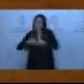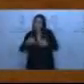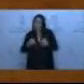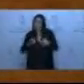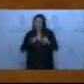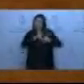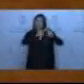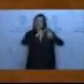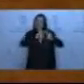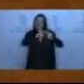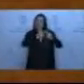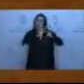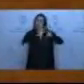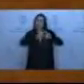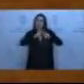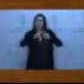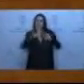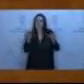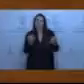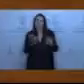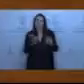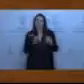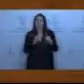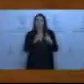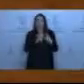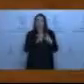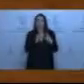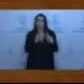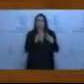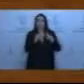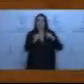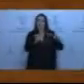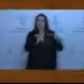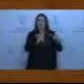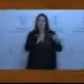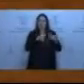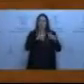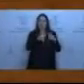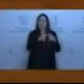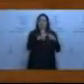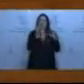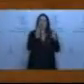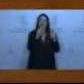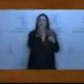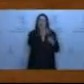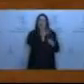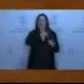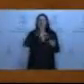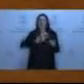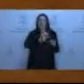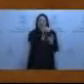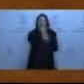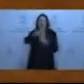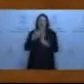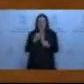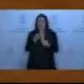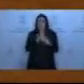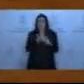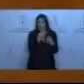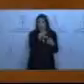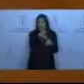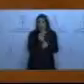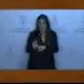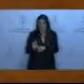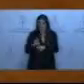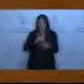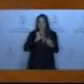sindicatura son los siguientes, ¿no? El primero, determinar esa composición del sector público autonómico en el ejercicio de fiscalización. El